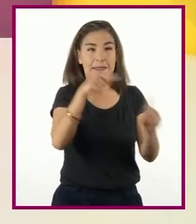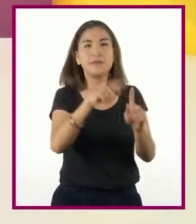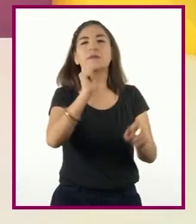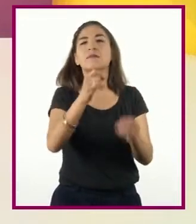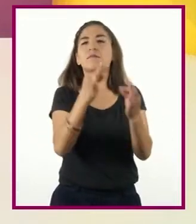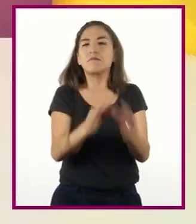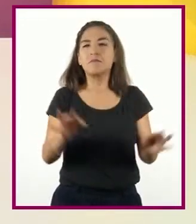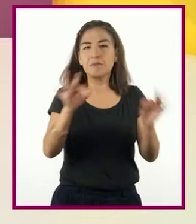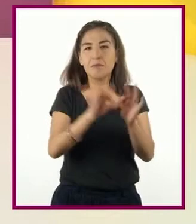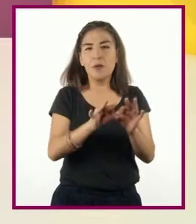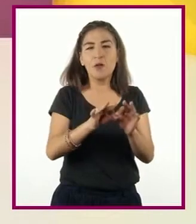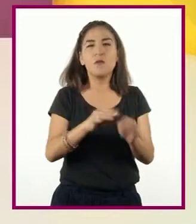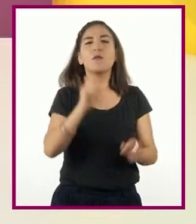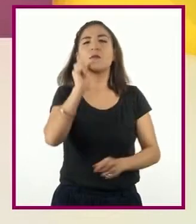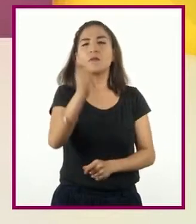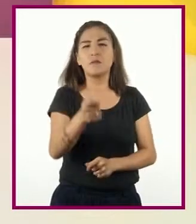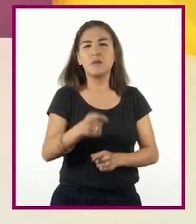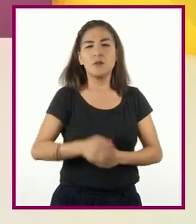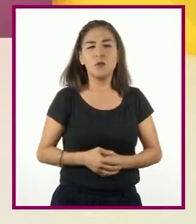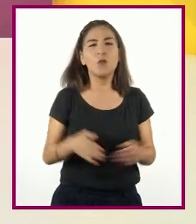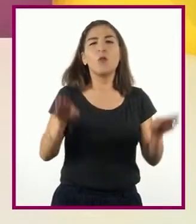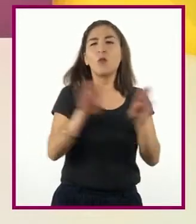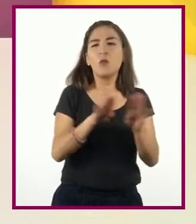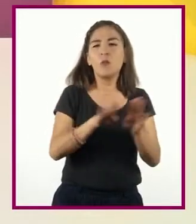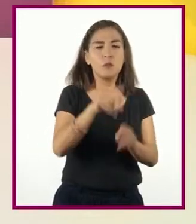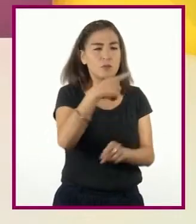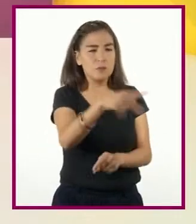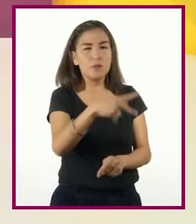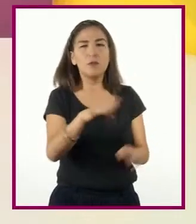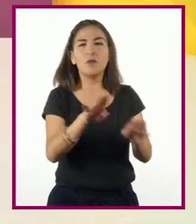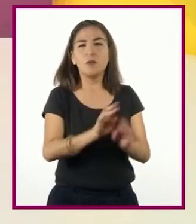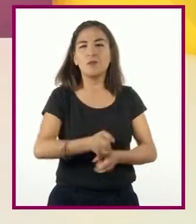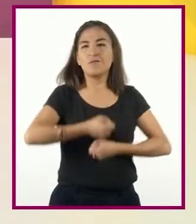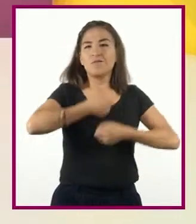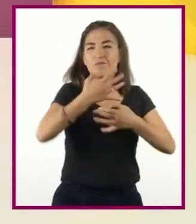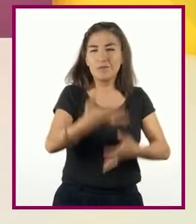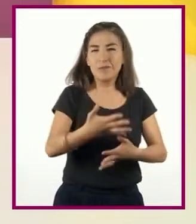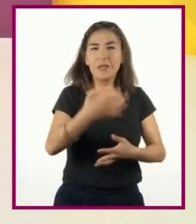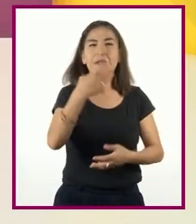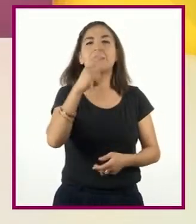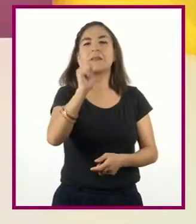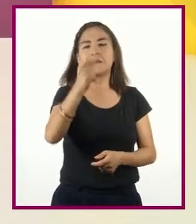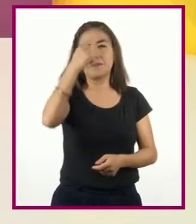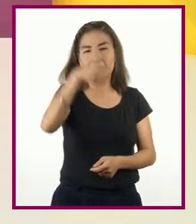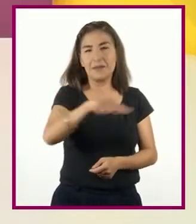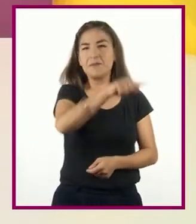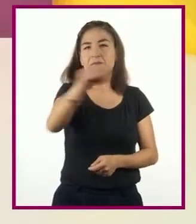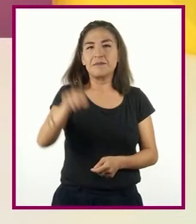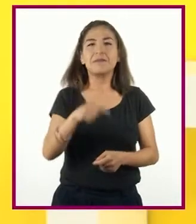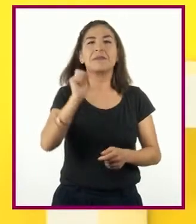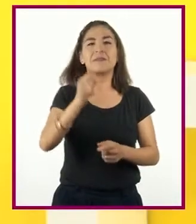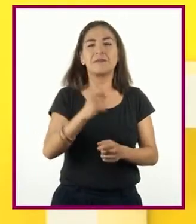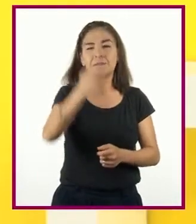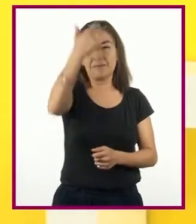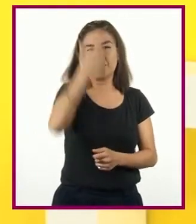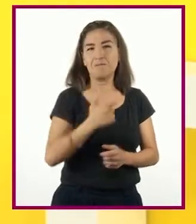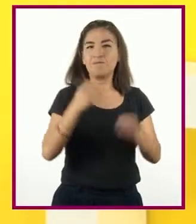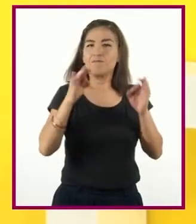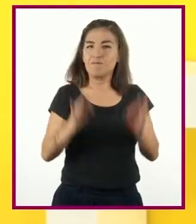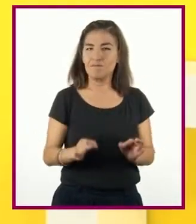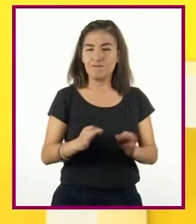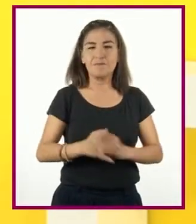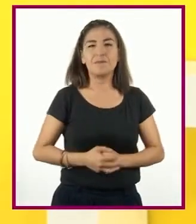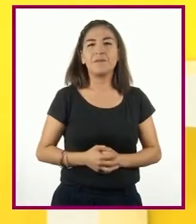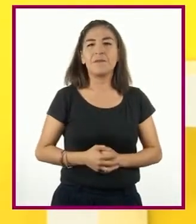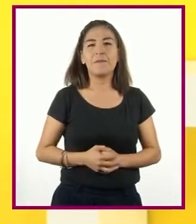importancia, particularmente cómo es que sus expresiones y manifestaciones influyen en la identidad.